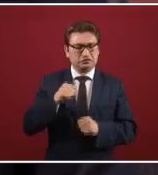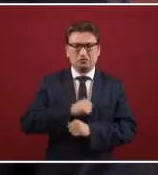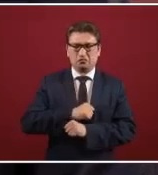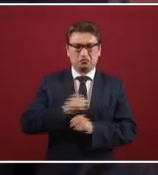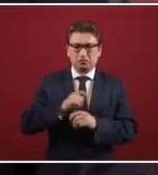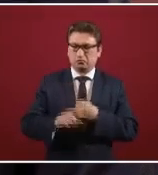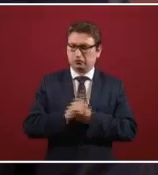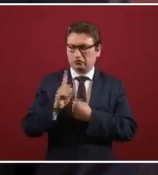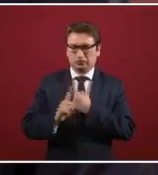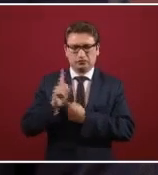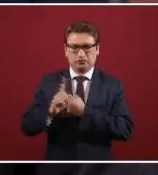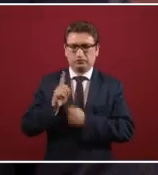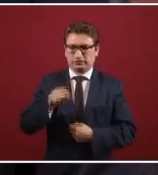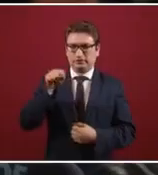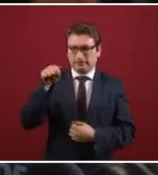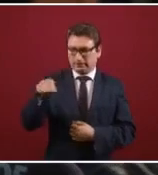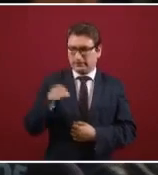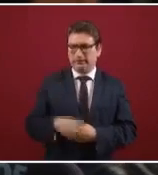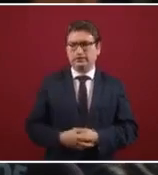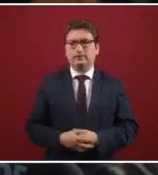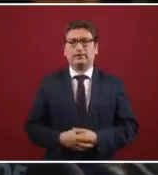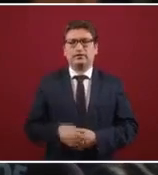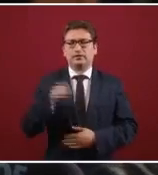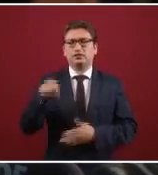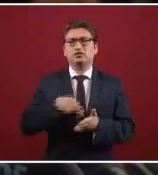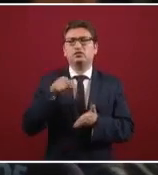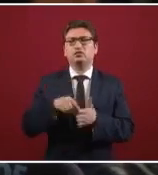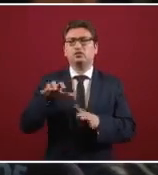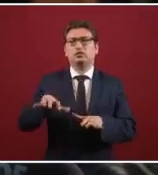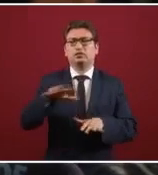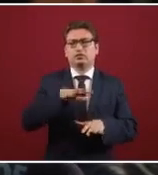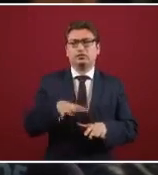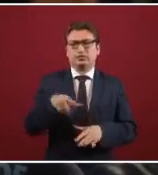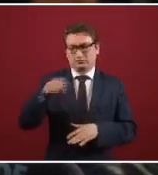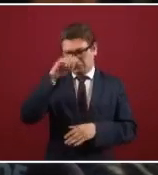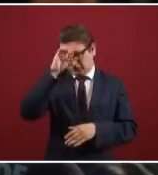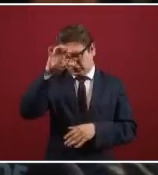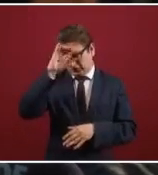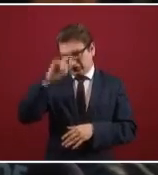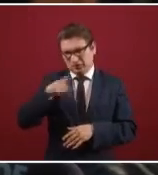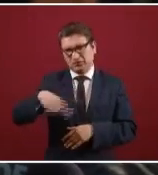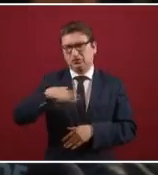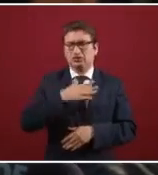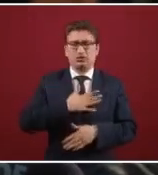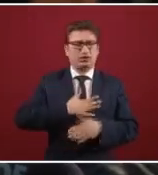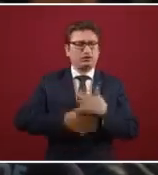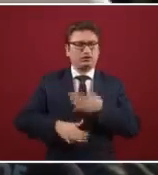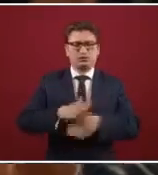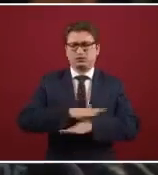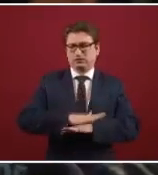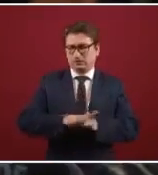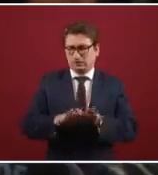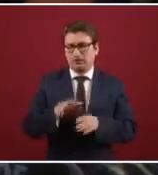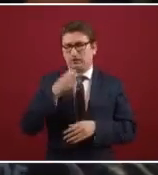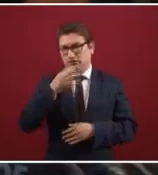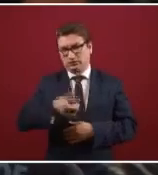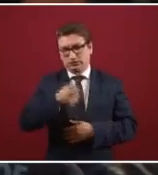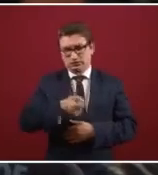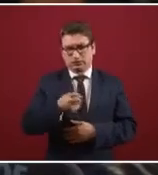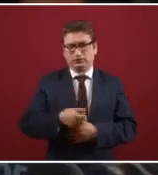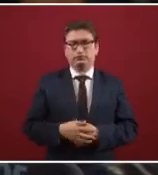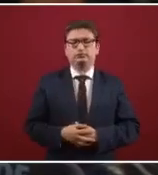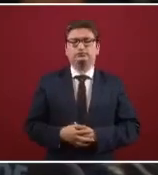hay un polvorín señor este los mineros dicen que están cansados además le mandan un saludo